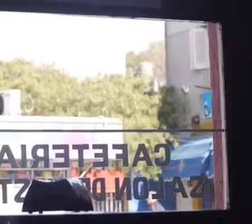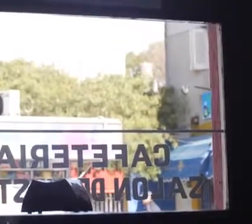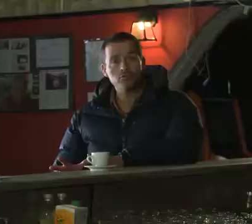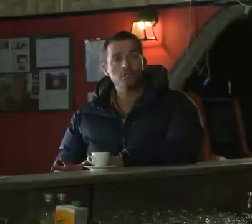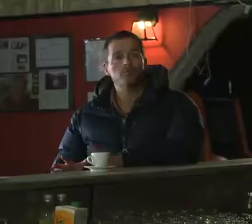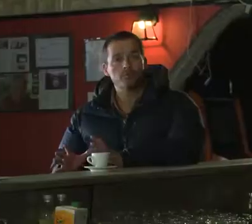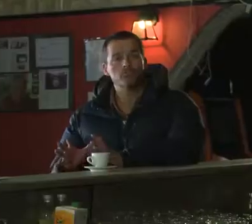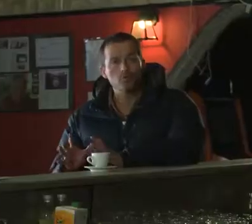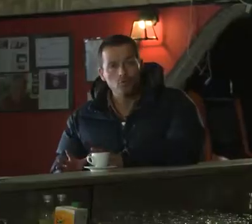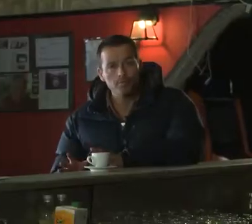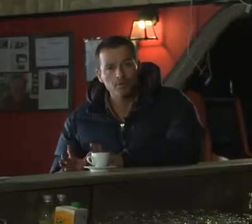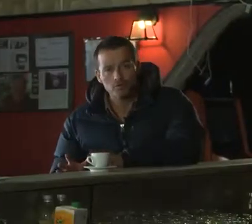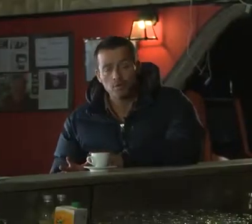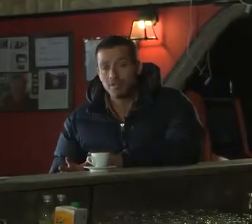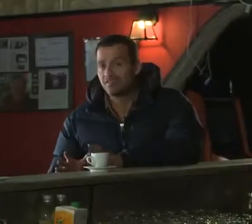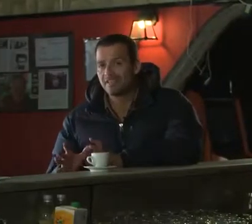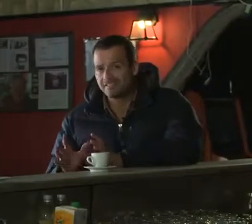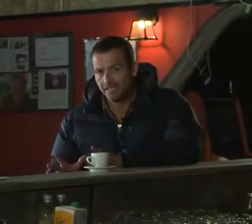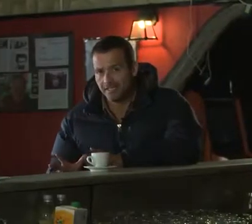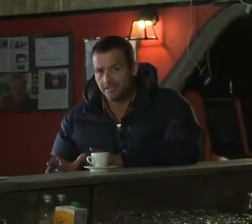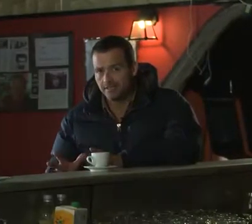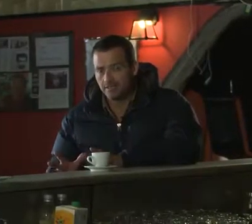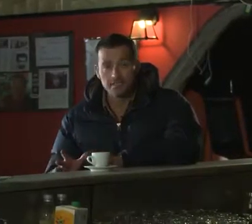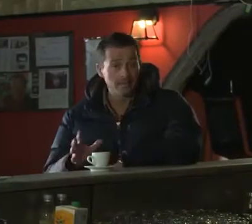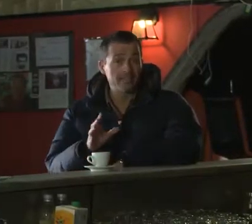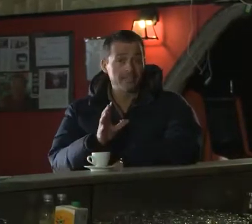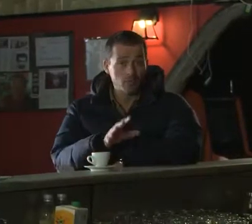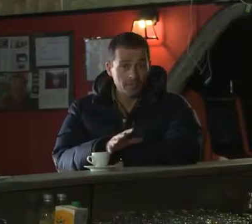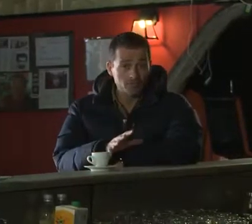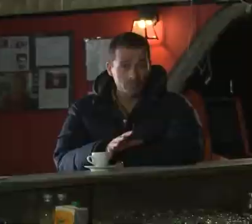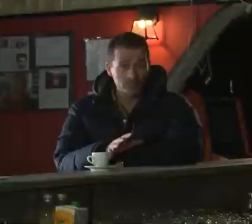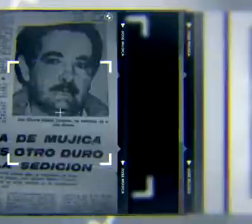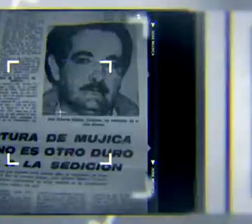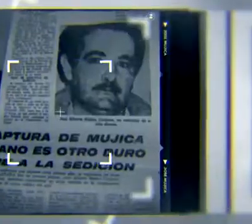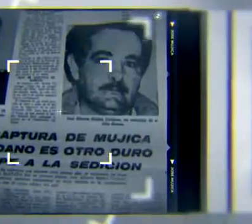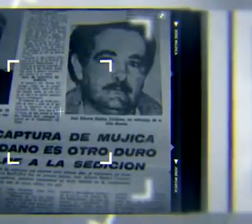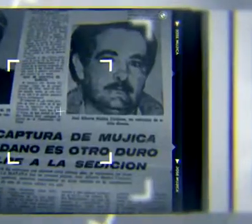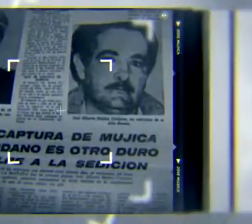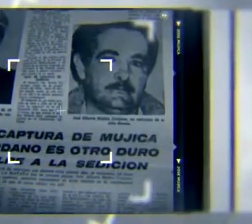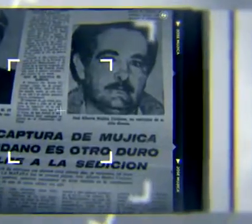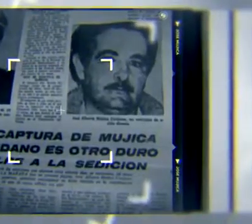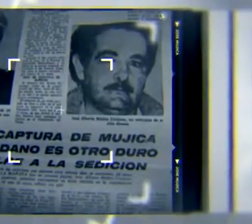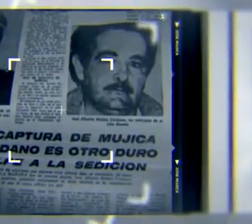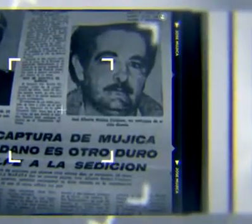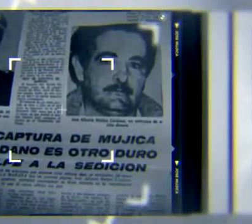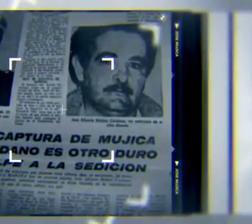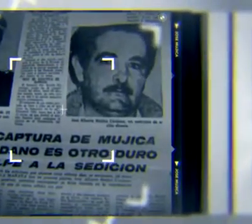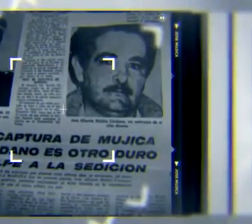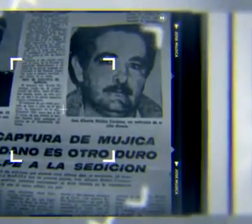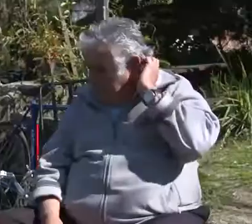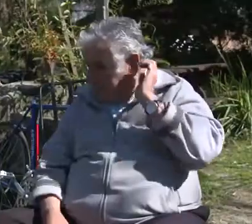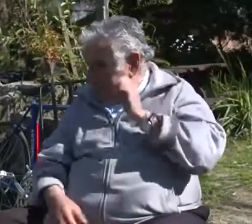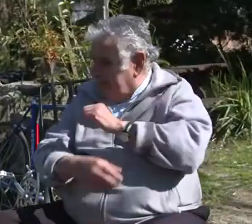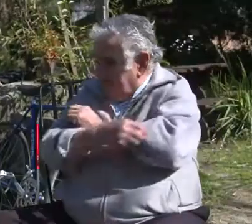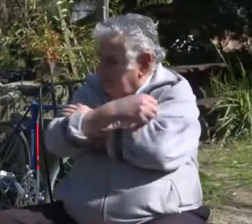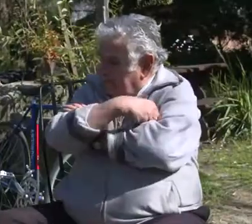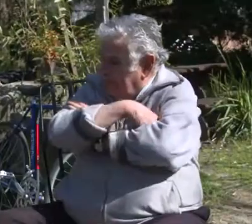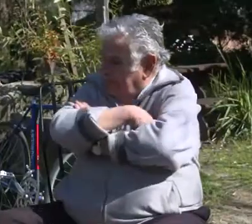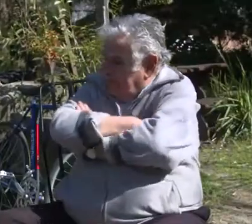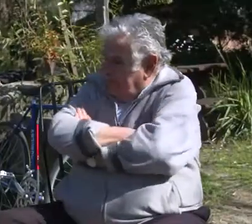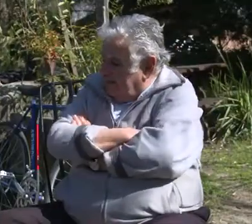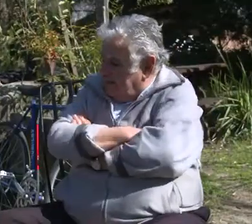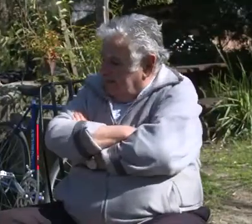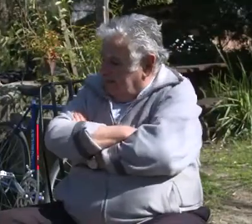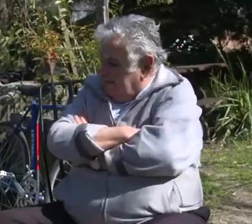Estaba preparando el próximo golpe contra una financiera. Ya había estado preso, ya lo buscaba la policía. Ahí estábamos preparando